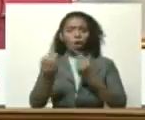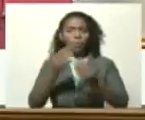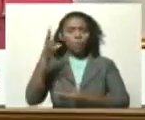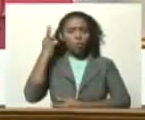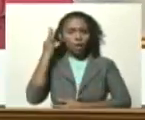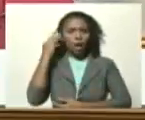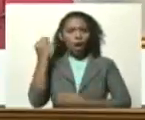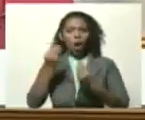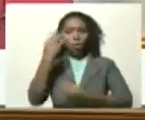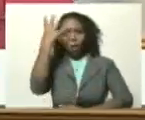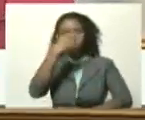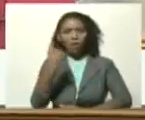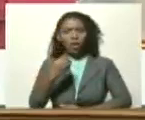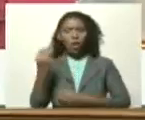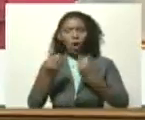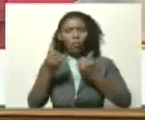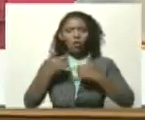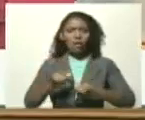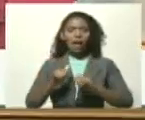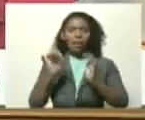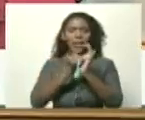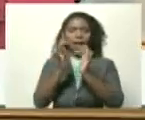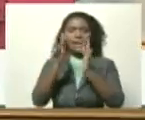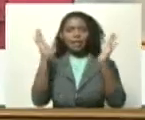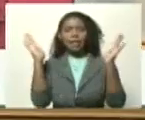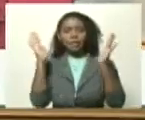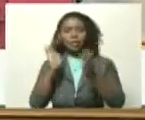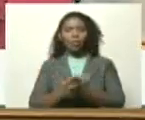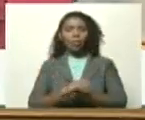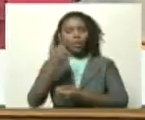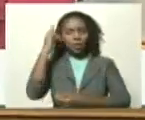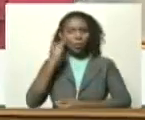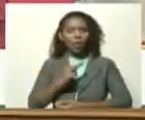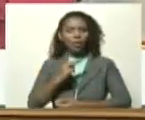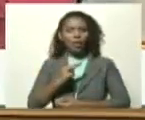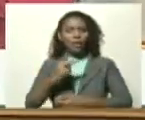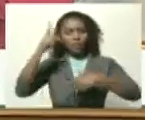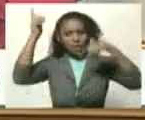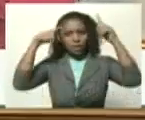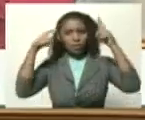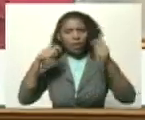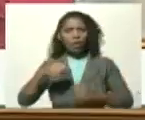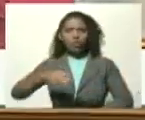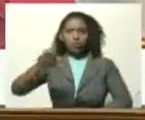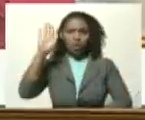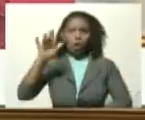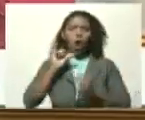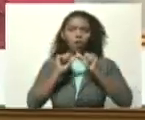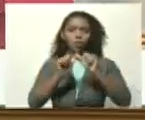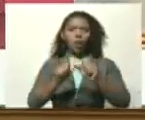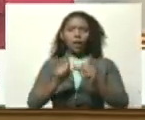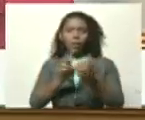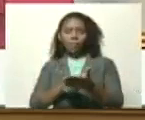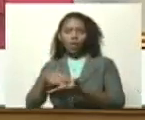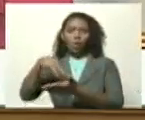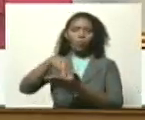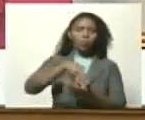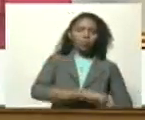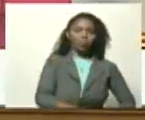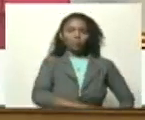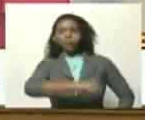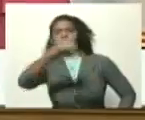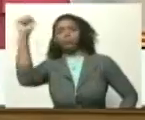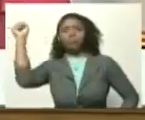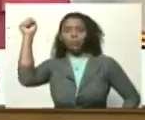como joven, como hija del Cristo Redentor, de Bolívar y de Chávez, Juro seguir levantando la espada del